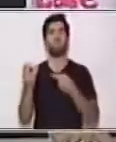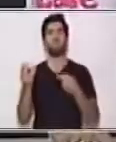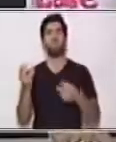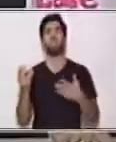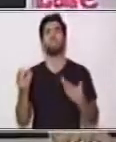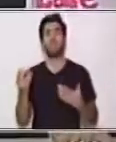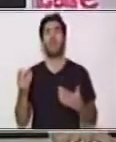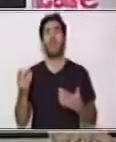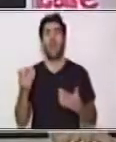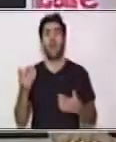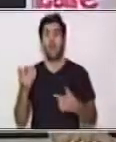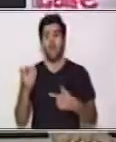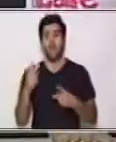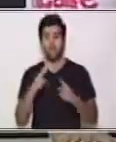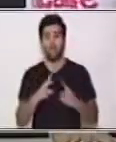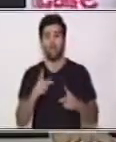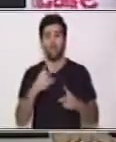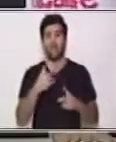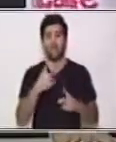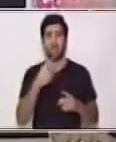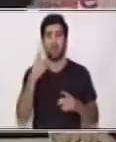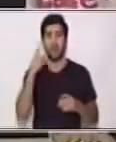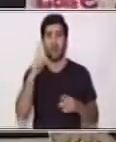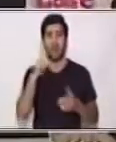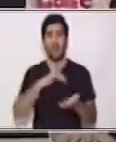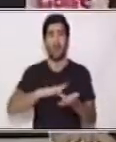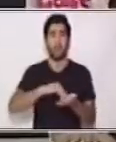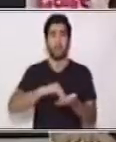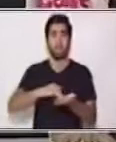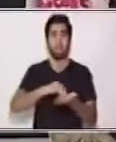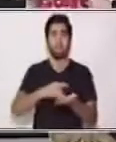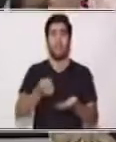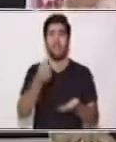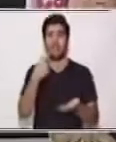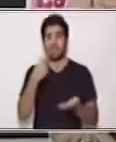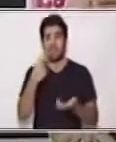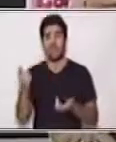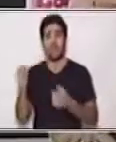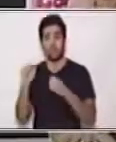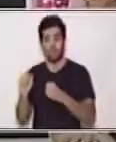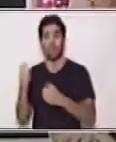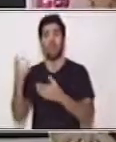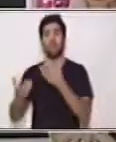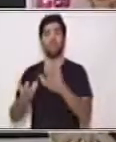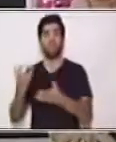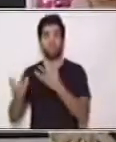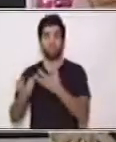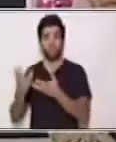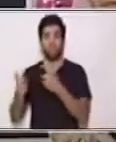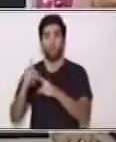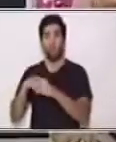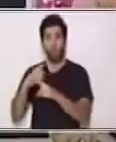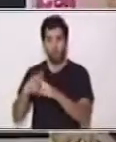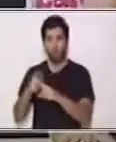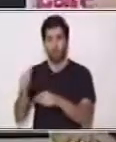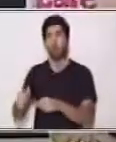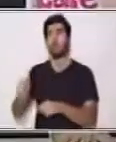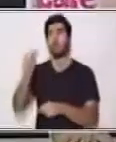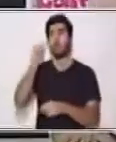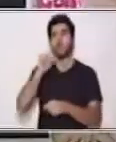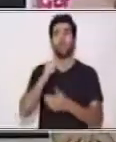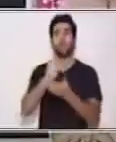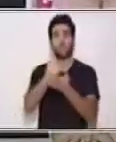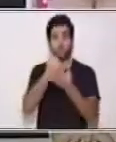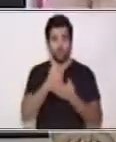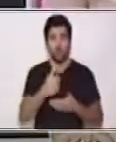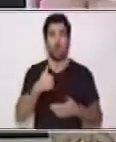valores medicinales. Fíjate que se dice que estas plantas, al momento de colocarlas a hervir en agua, estas